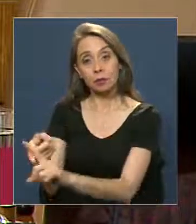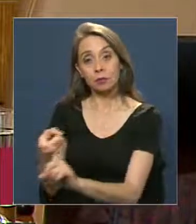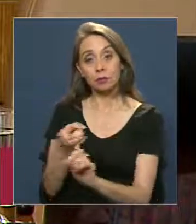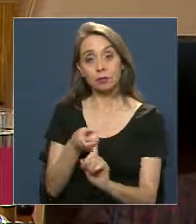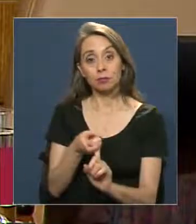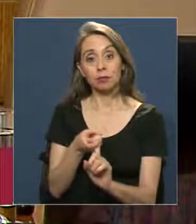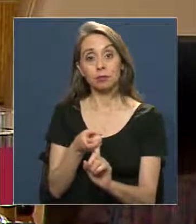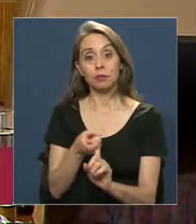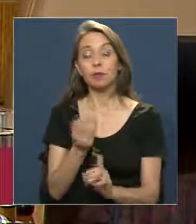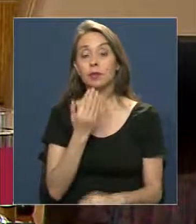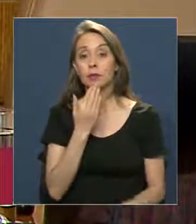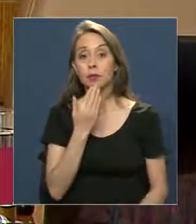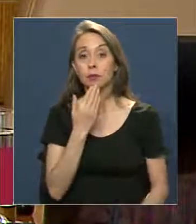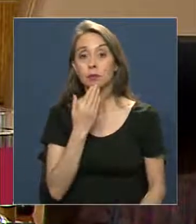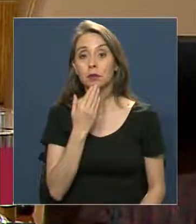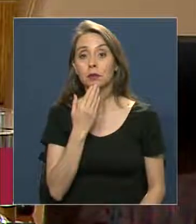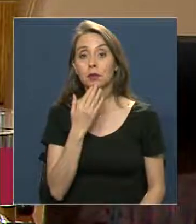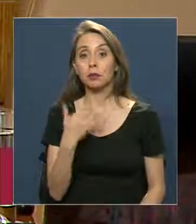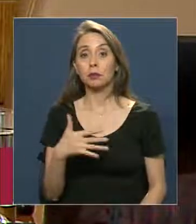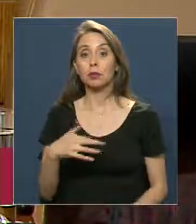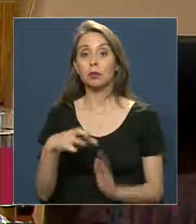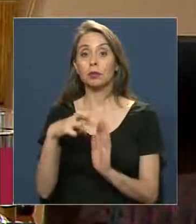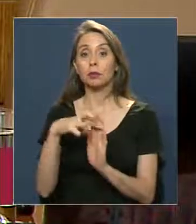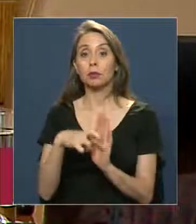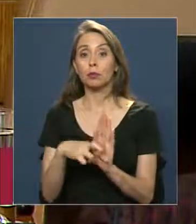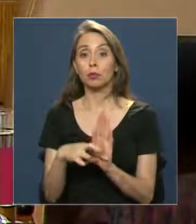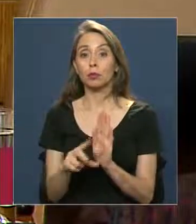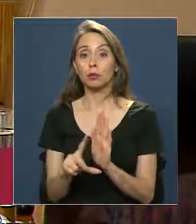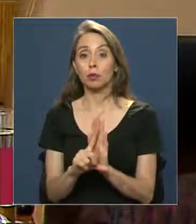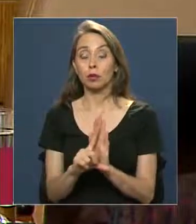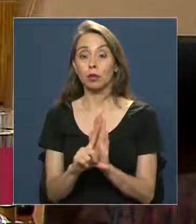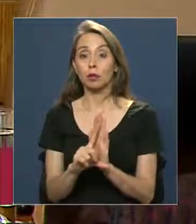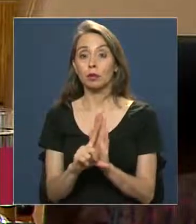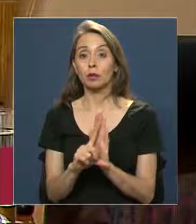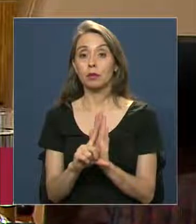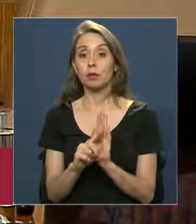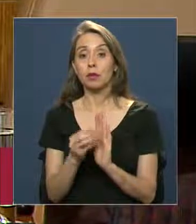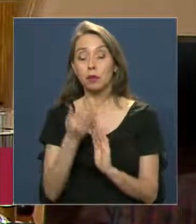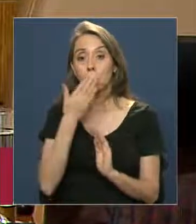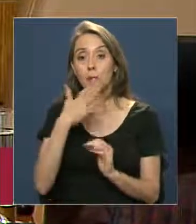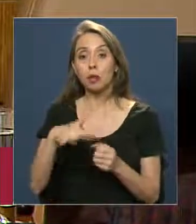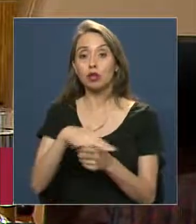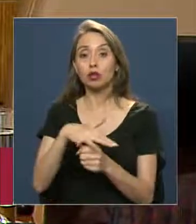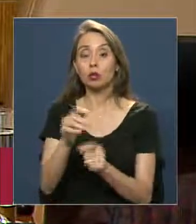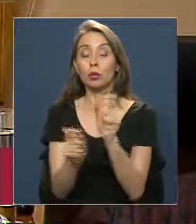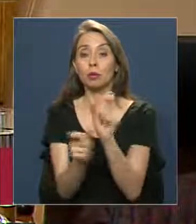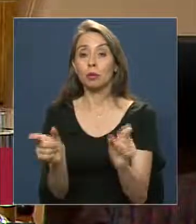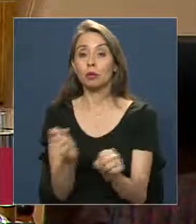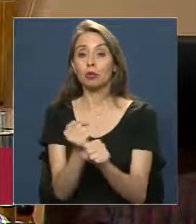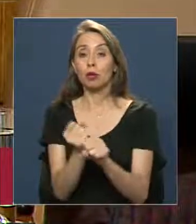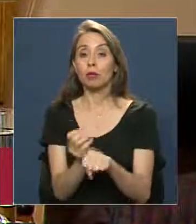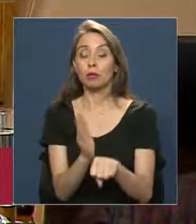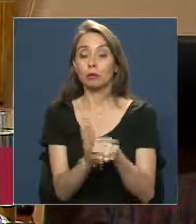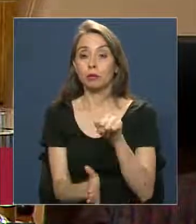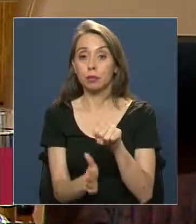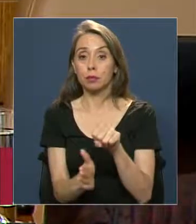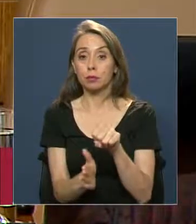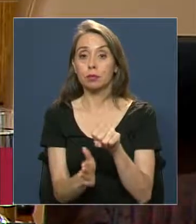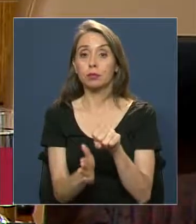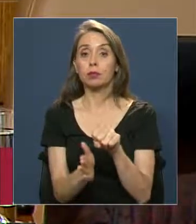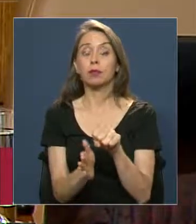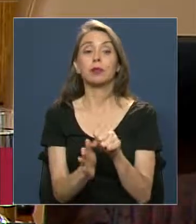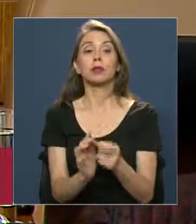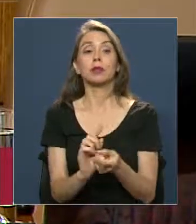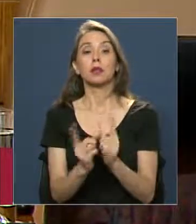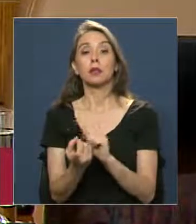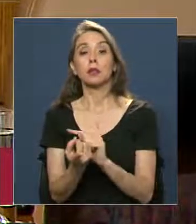también hay que relevar el proyecto que tiene que ver con mejorar la situación cuando estas personas pierden su empleo y mejoran justamente con el